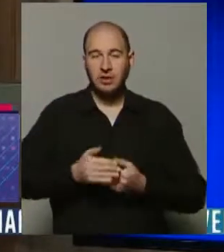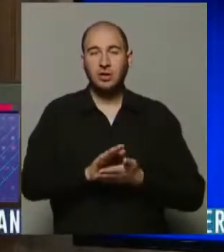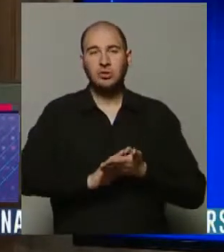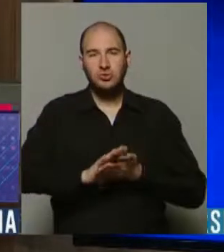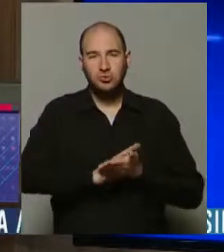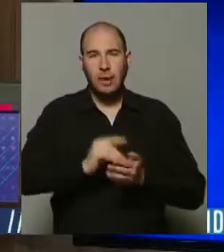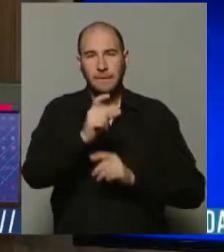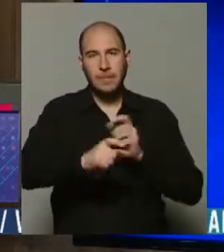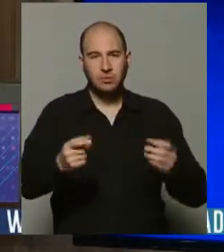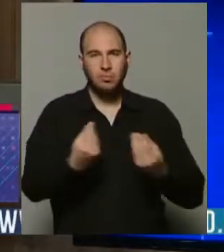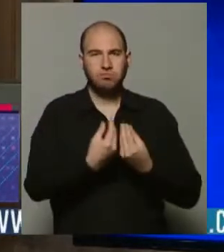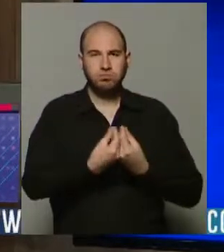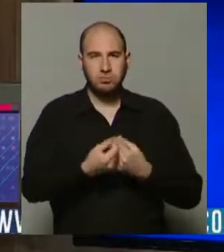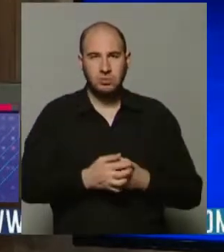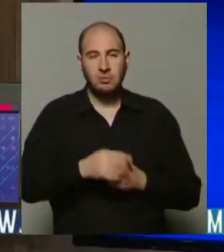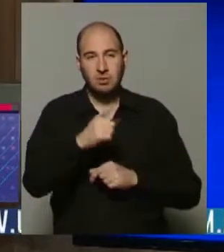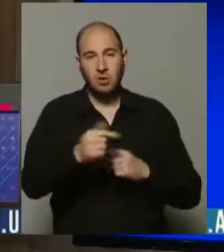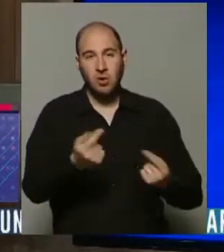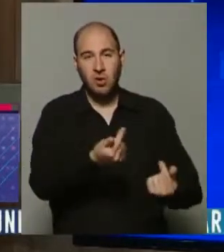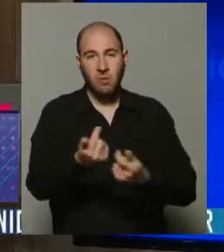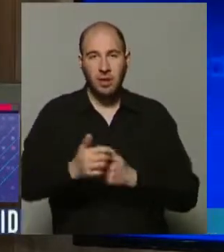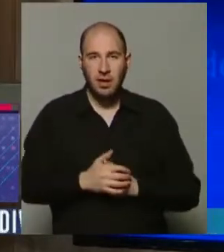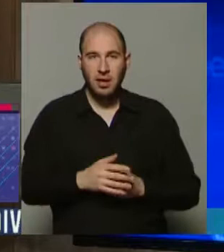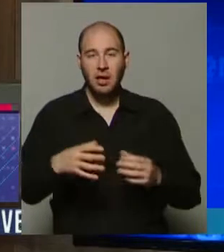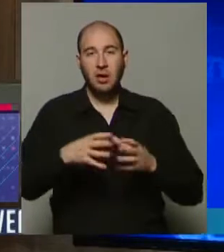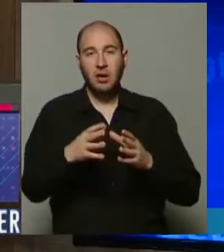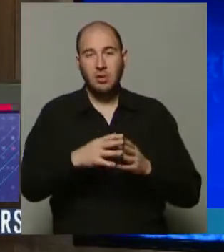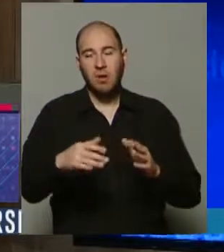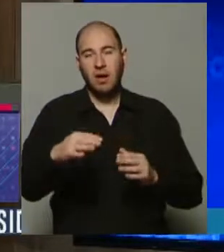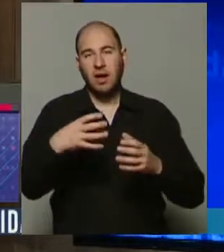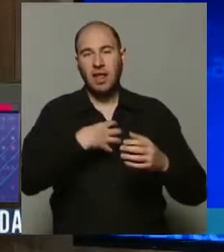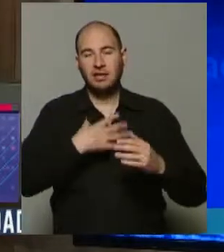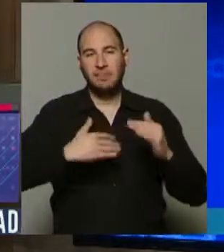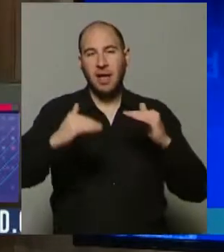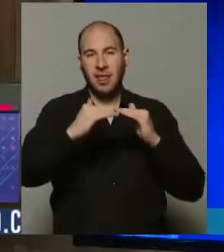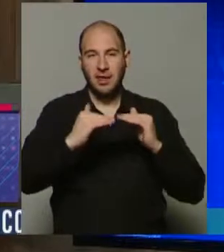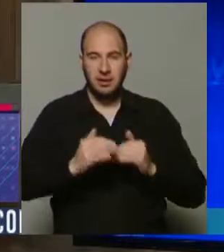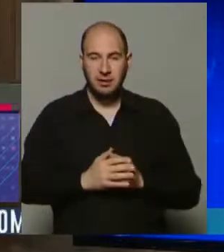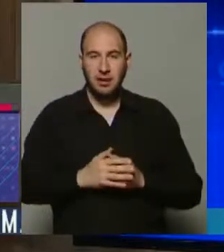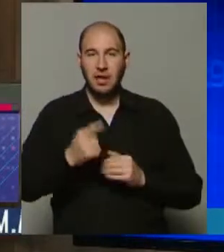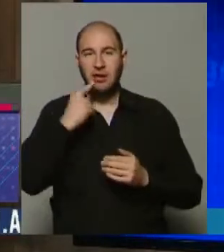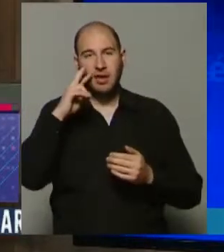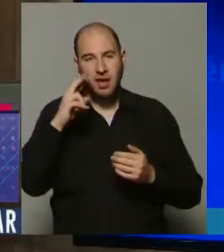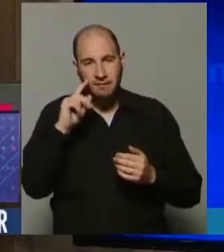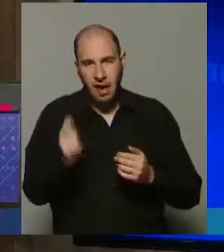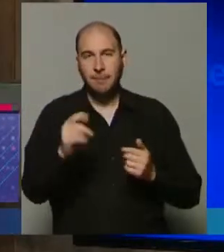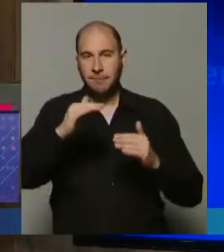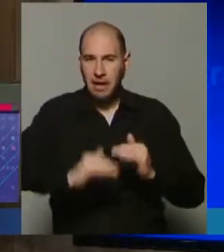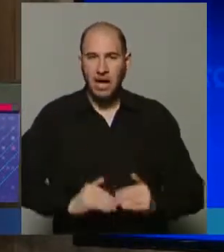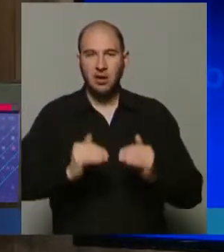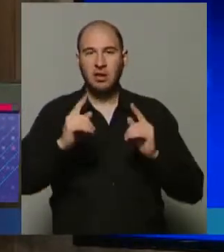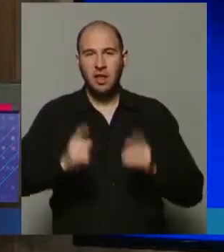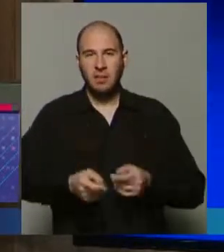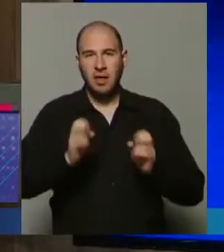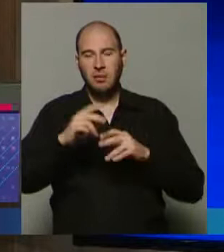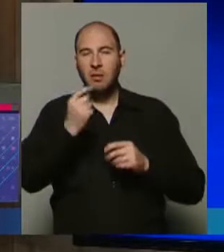alivianar el bolsillo de la mayoría de los consumidores, fundamentalmente el sector de la clase media, con reducción del IVA, con algún beneficio por el